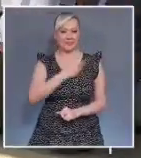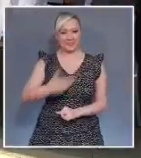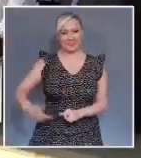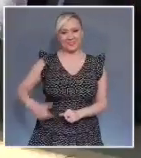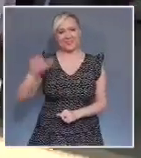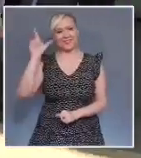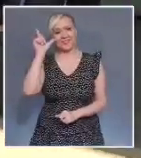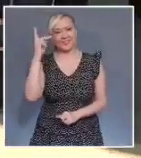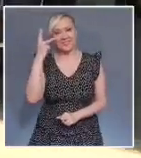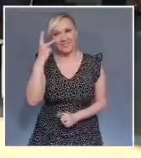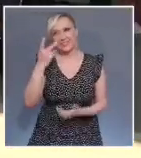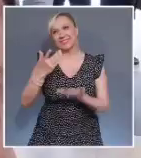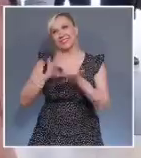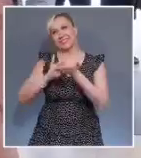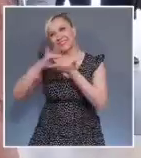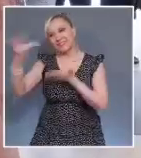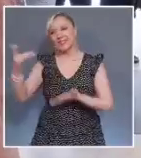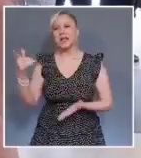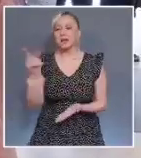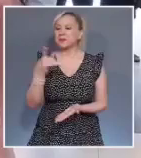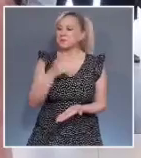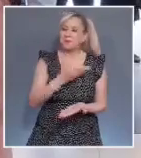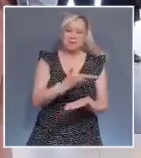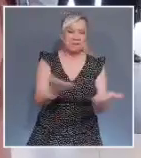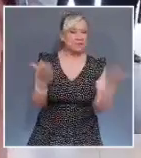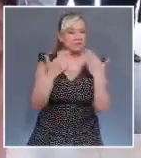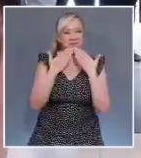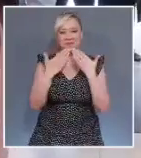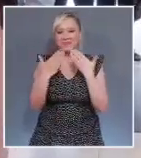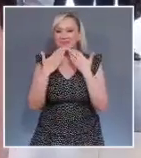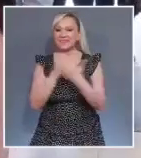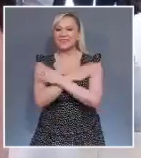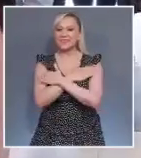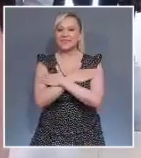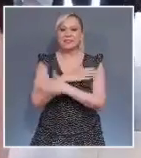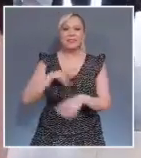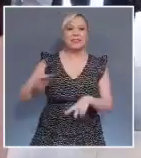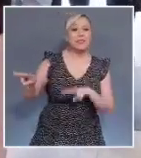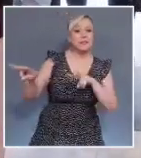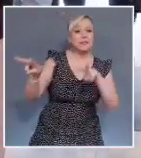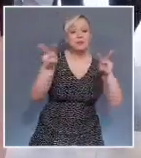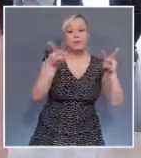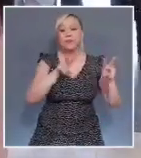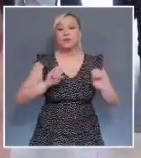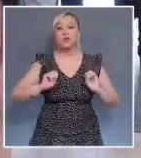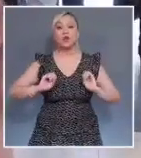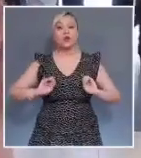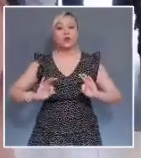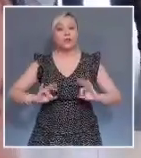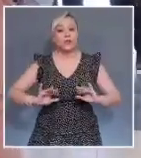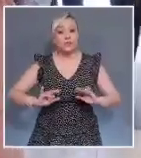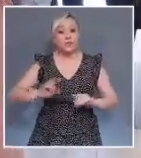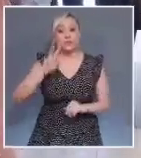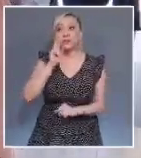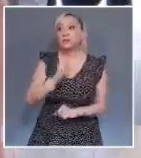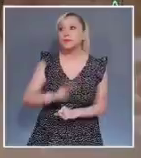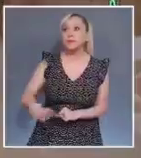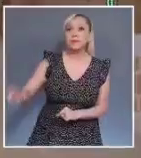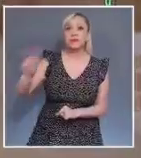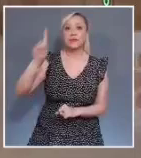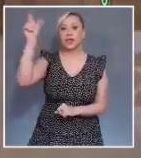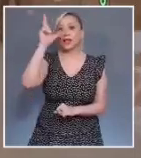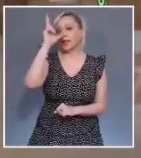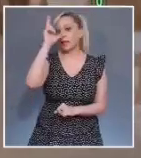término del encuentro, la ministra presidenta visitó diversas áreas del Poder Judicial Federal en Hermosillo, Sonora.